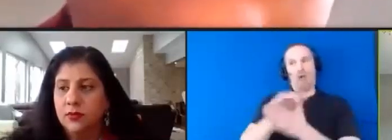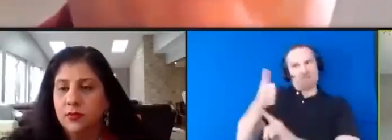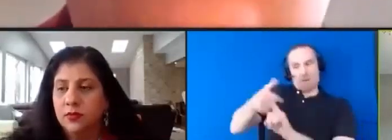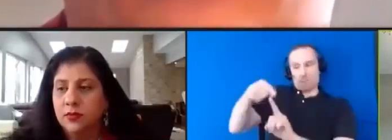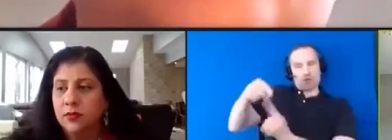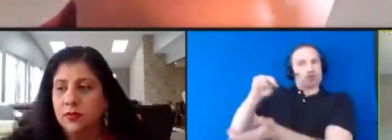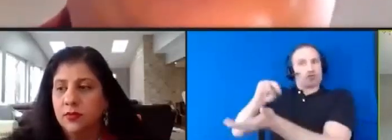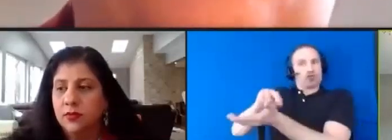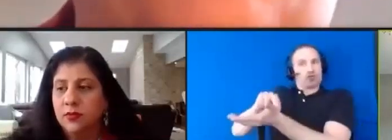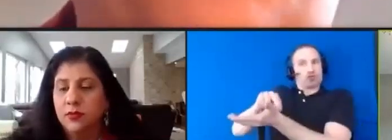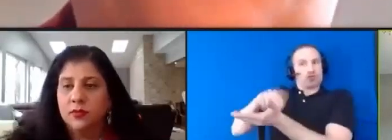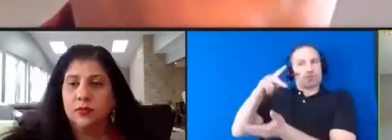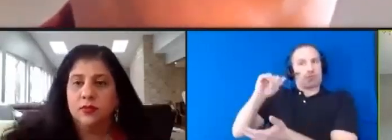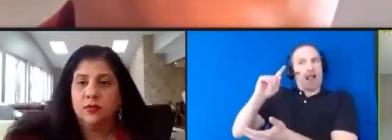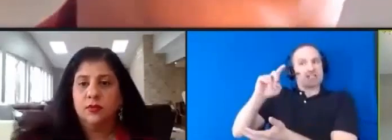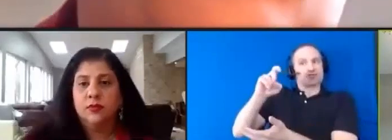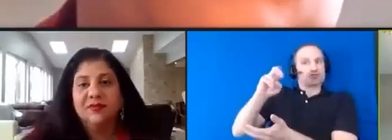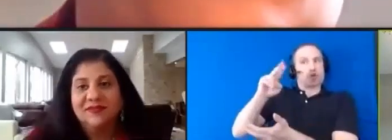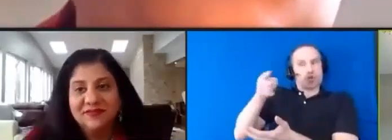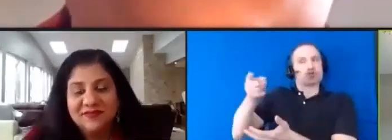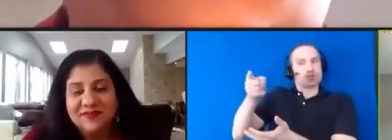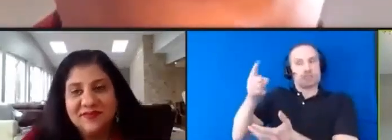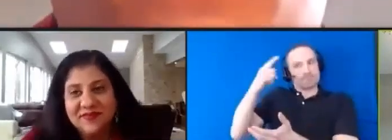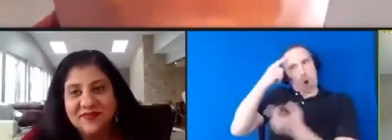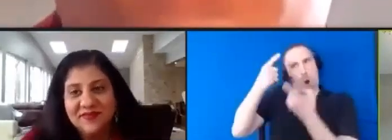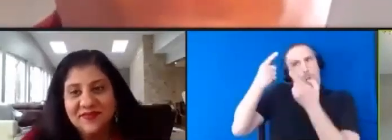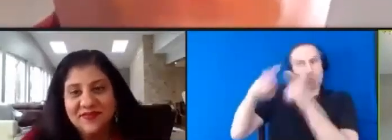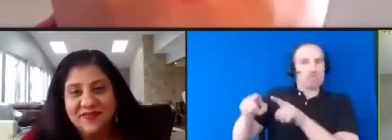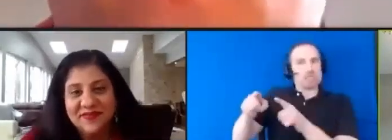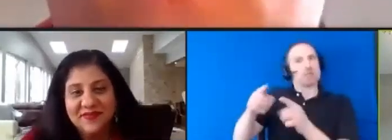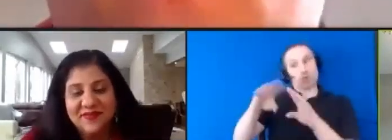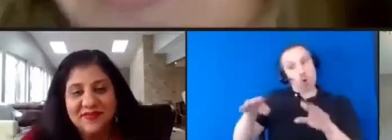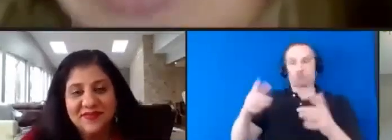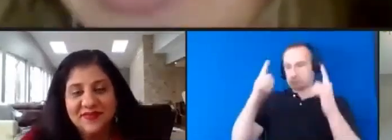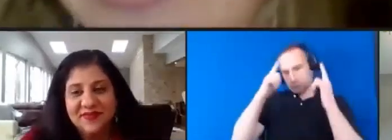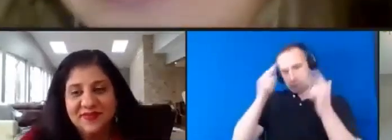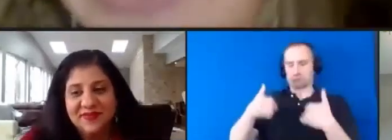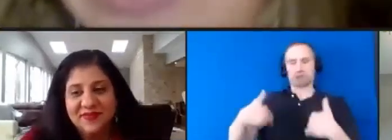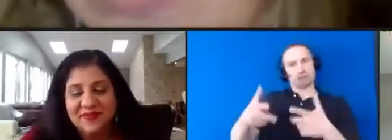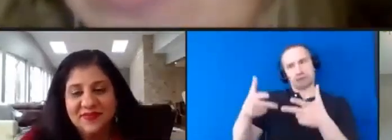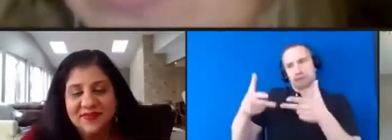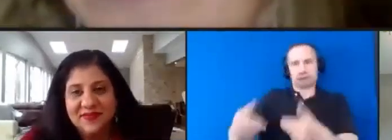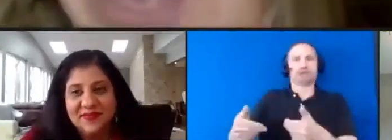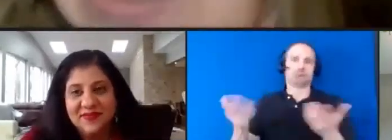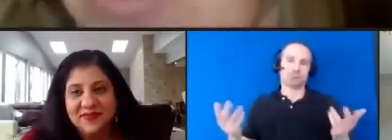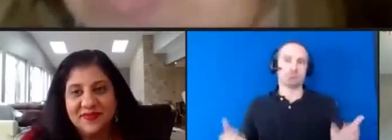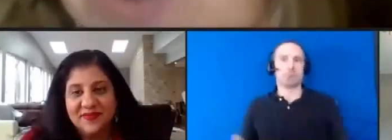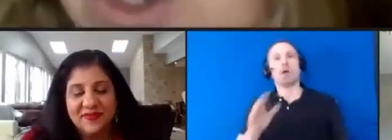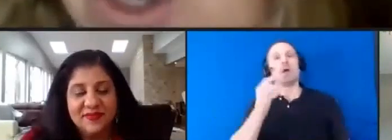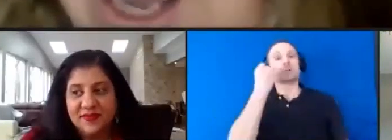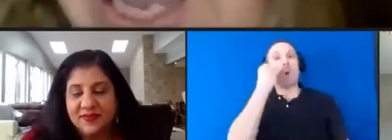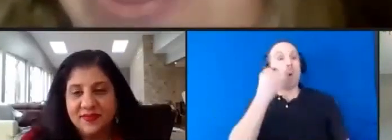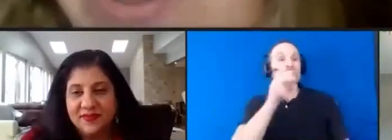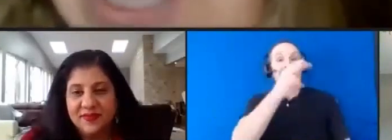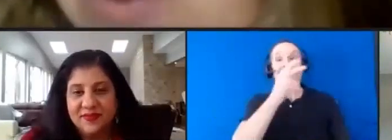daría se lo diera si yo solamente sería con fighter